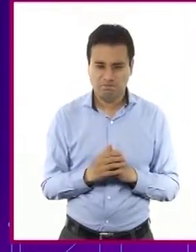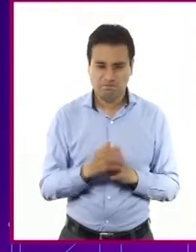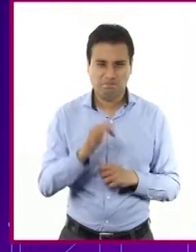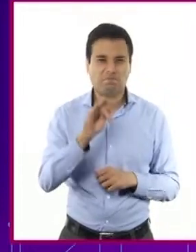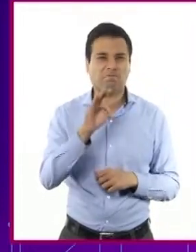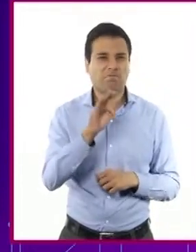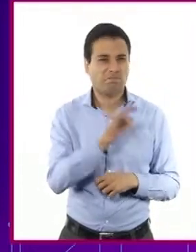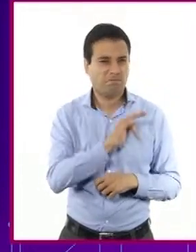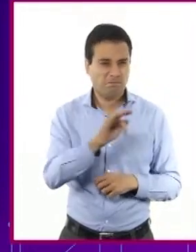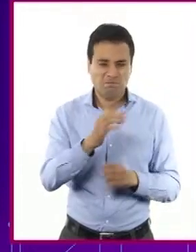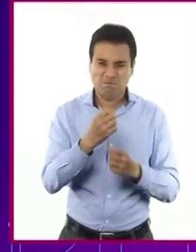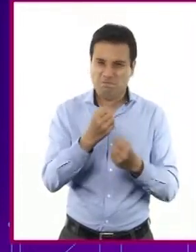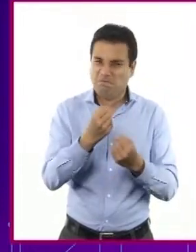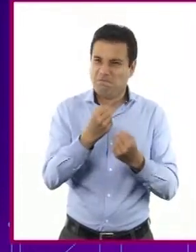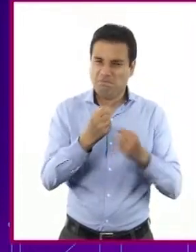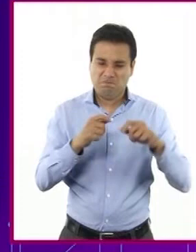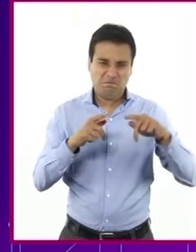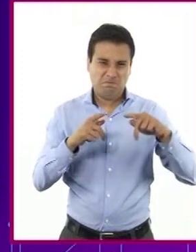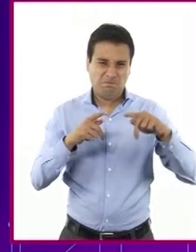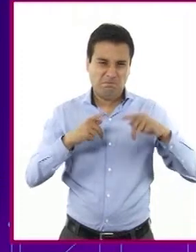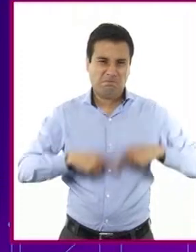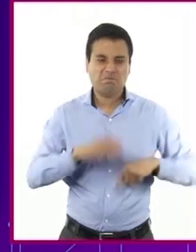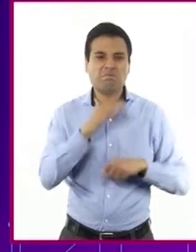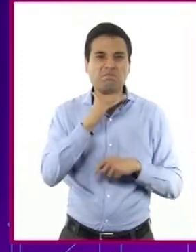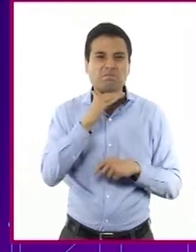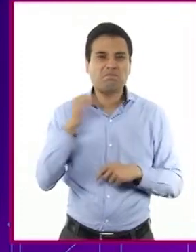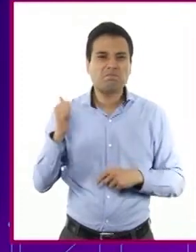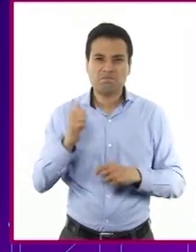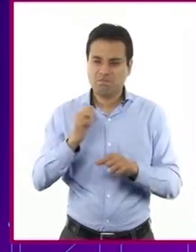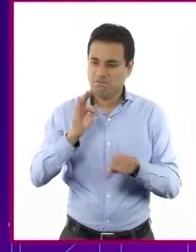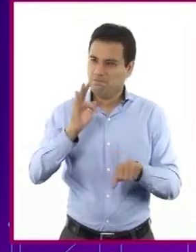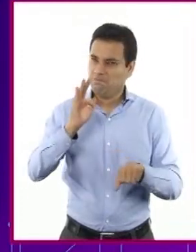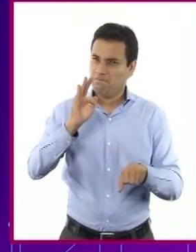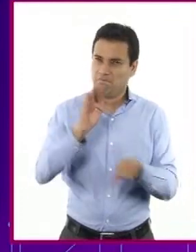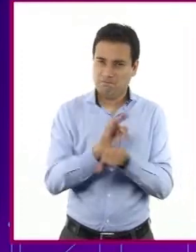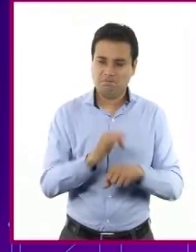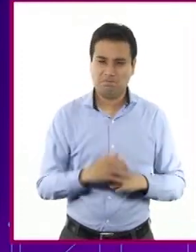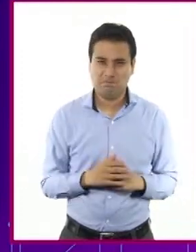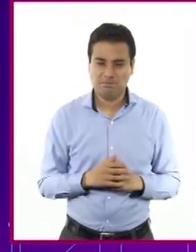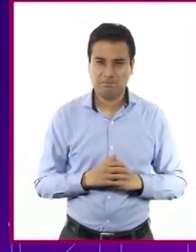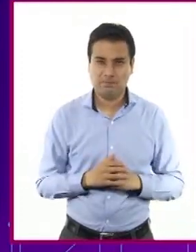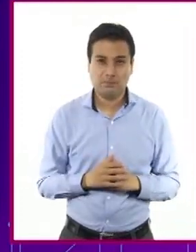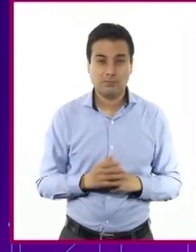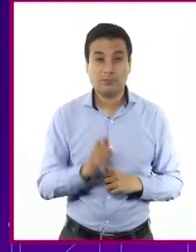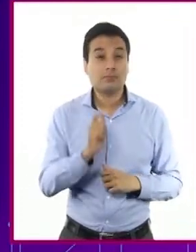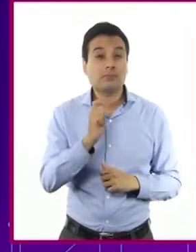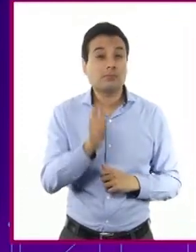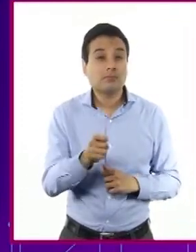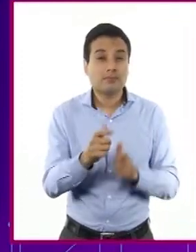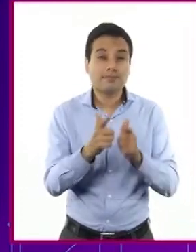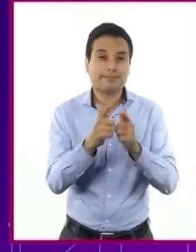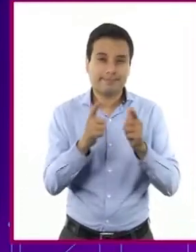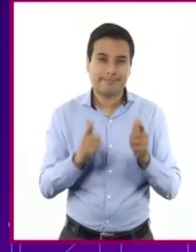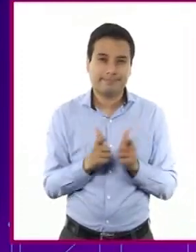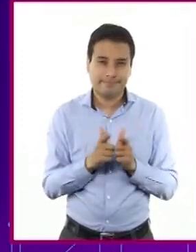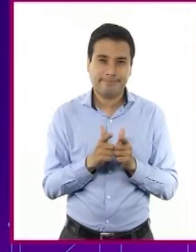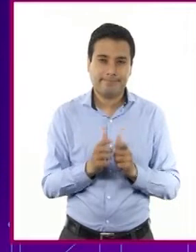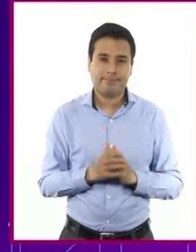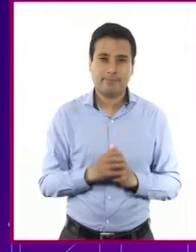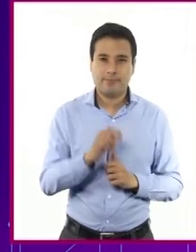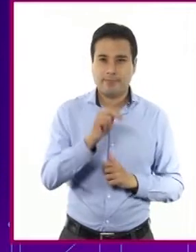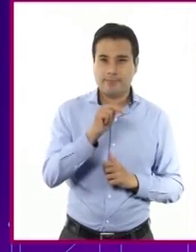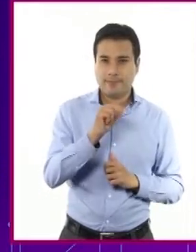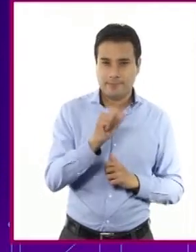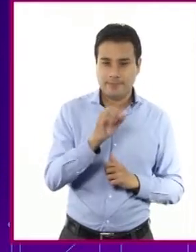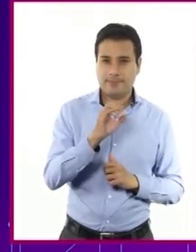la estructura alemana y luego la de buena parte del mundo. Se trataba del Partido